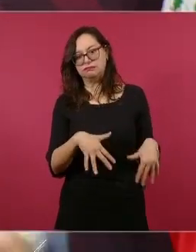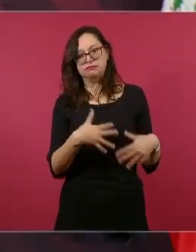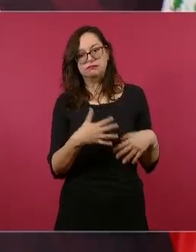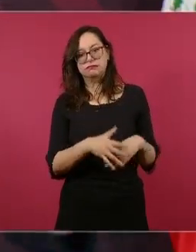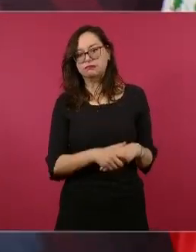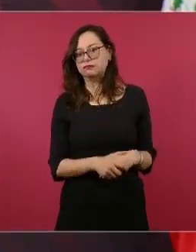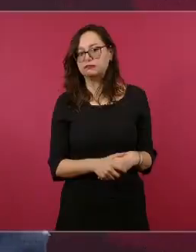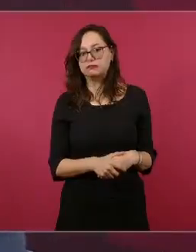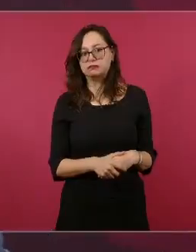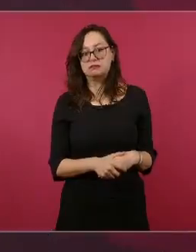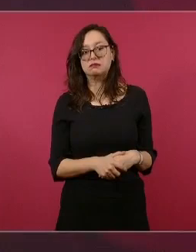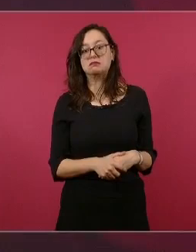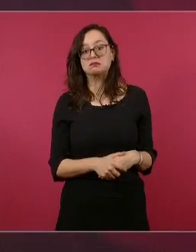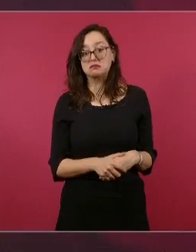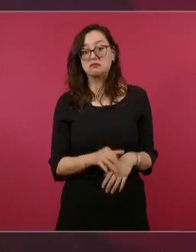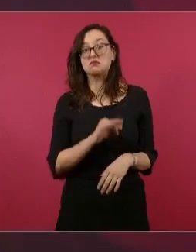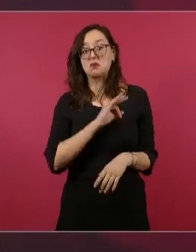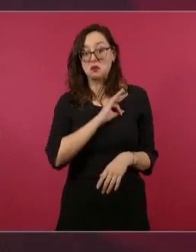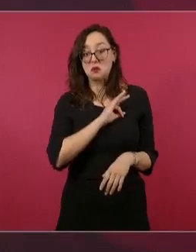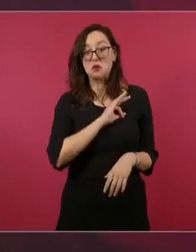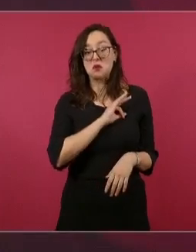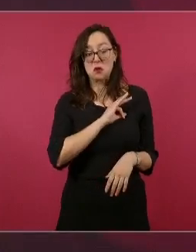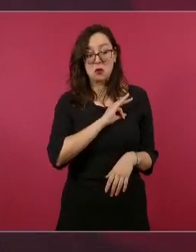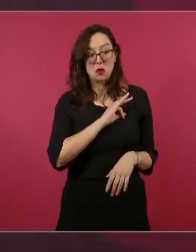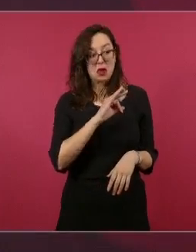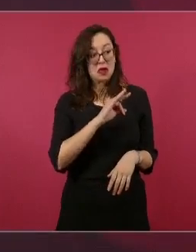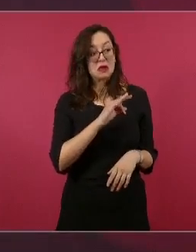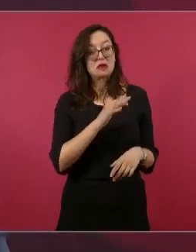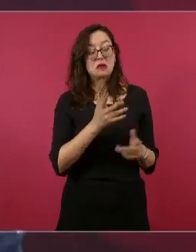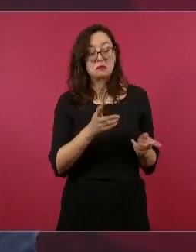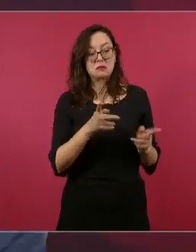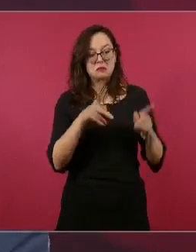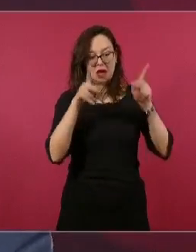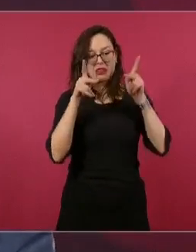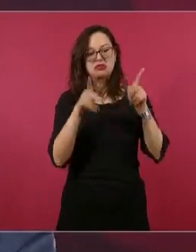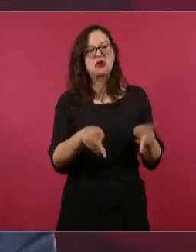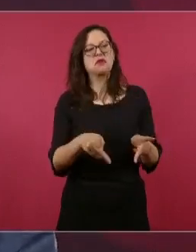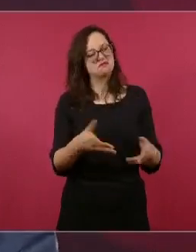son capaces de desenterrar a las personas los familiares